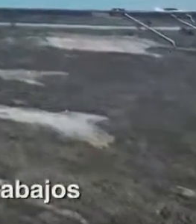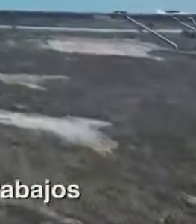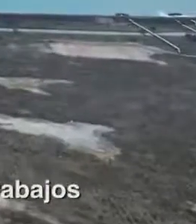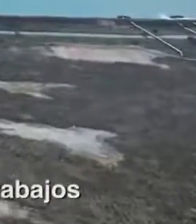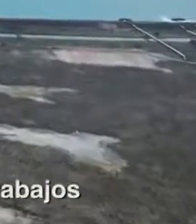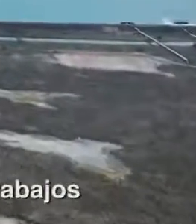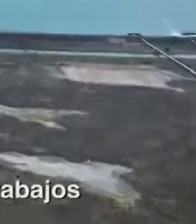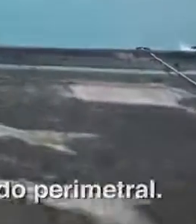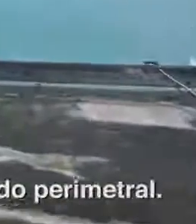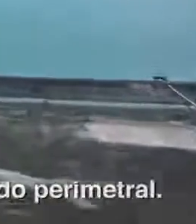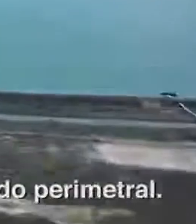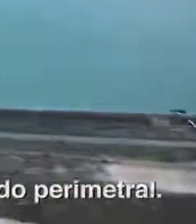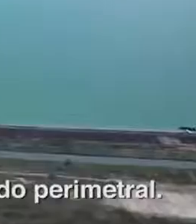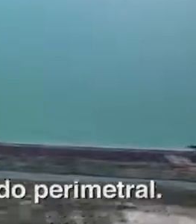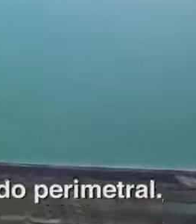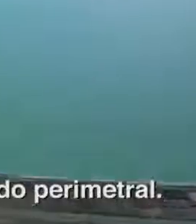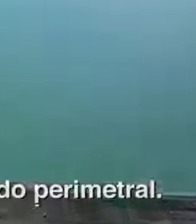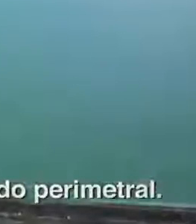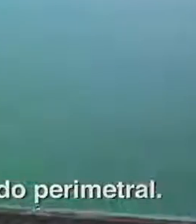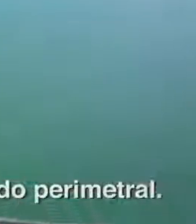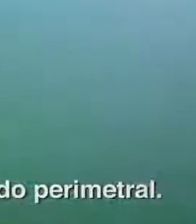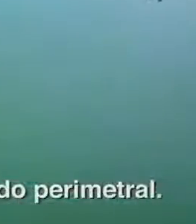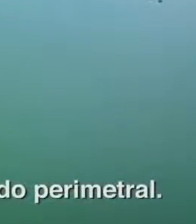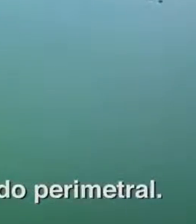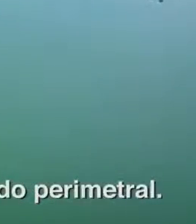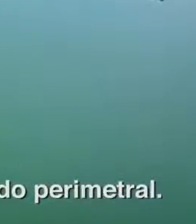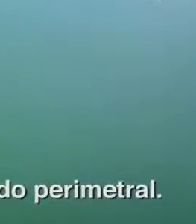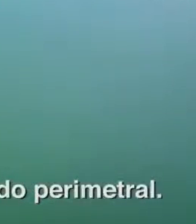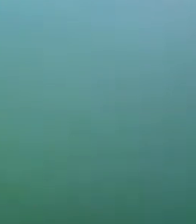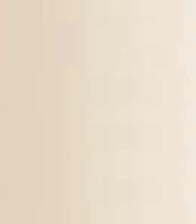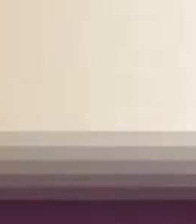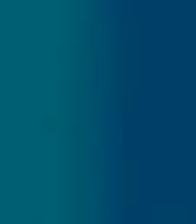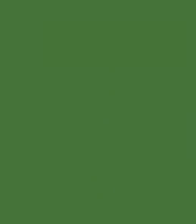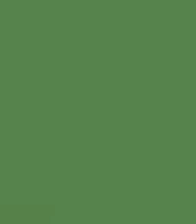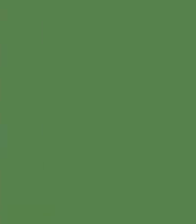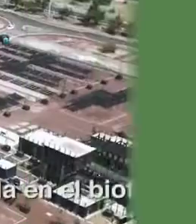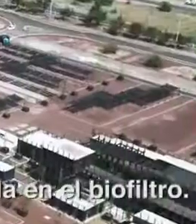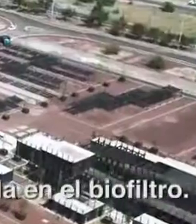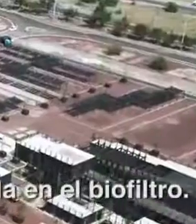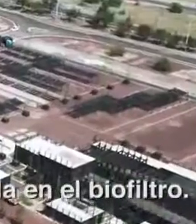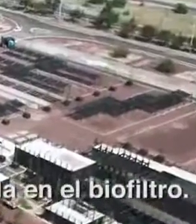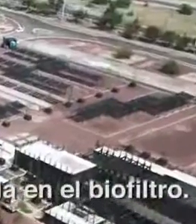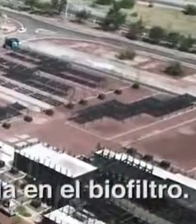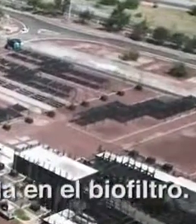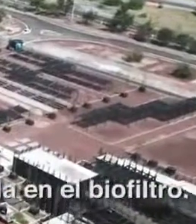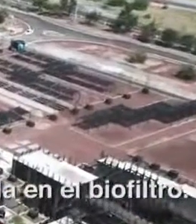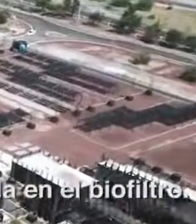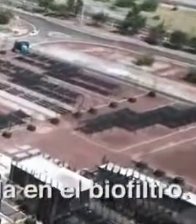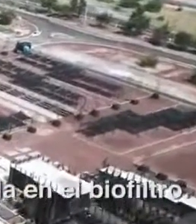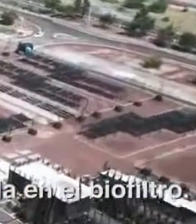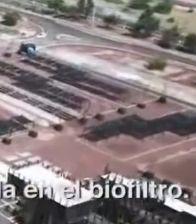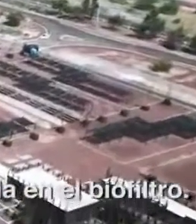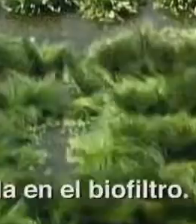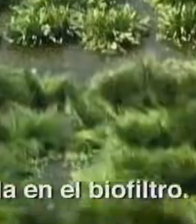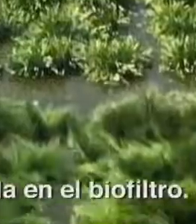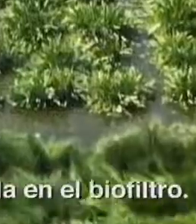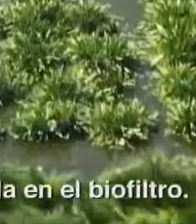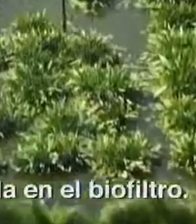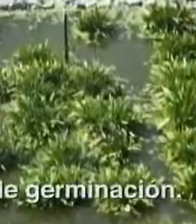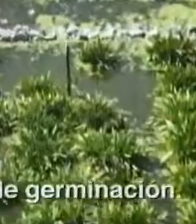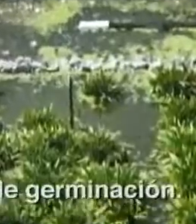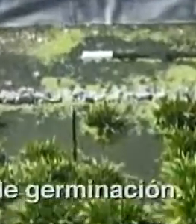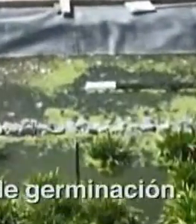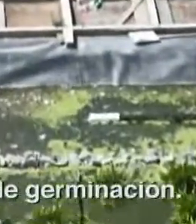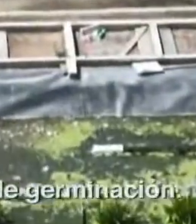se continúa con los trabajos de colocación de enrocado en la cara interior del bordo perimetral. Se realizan trabajos de producción de vegetación halófila en el